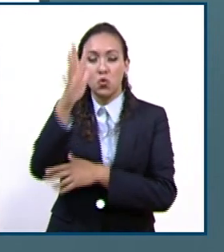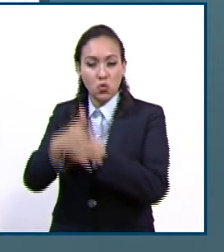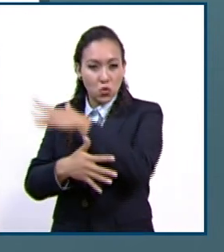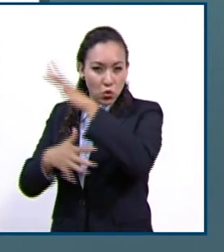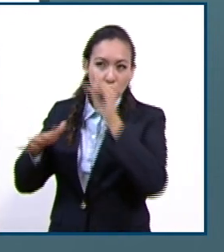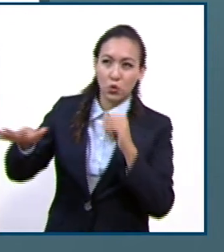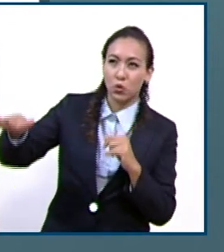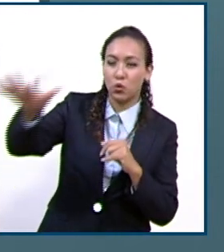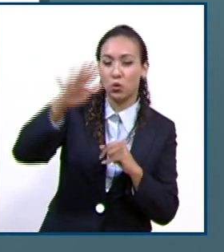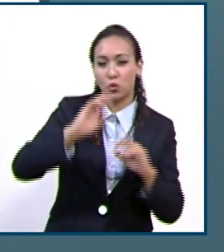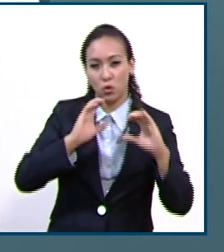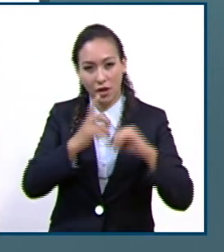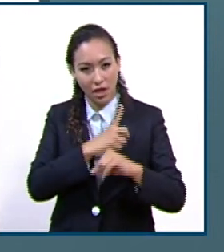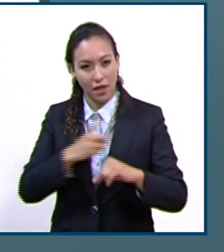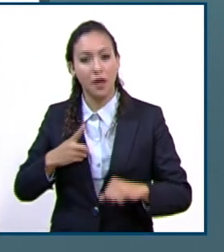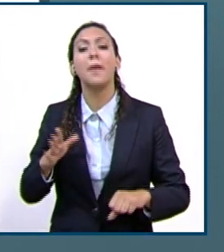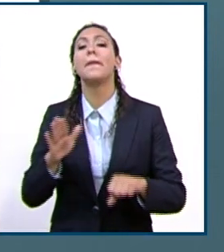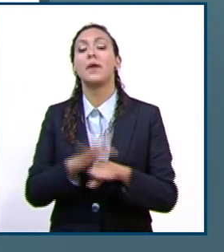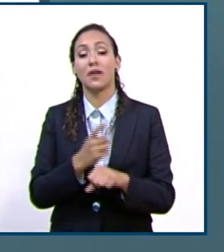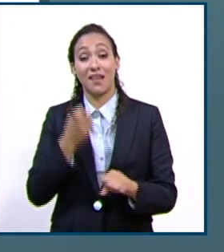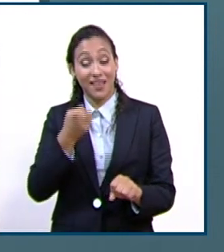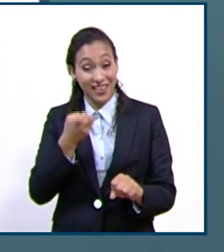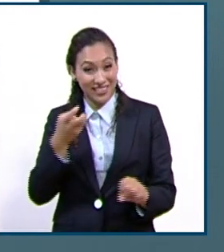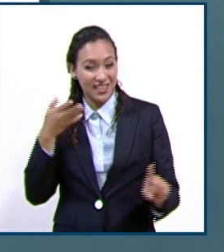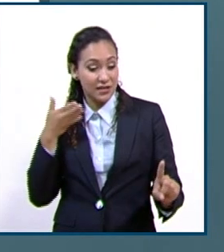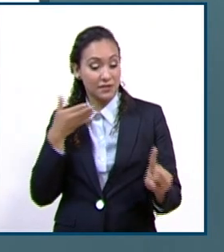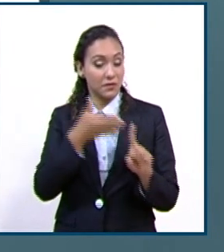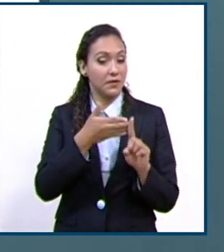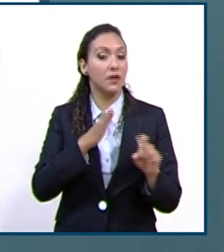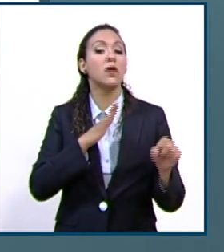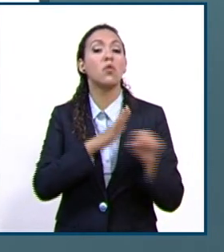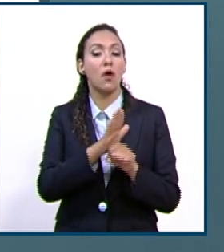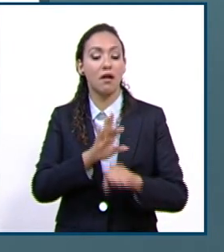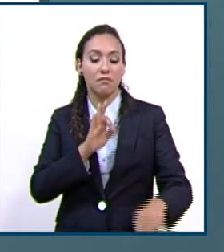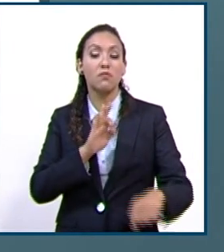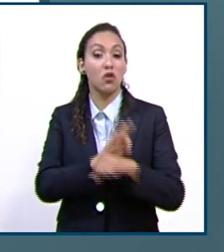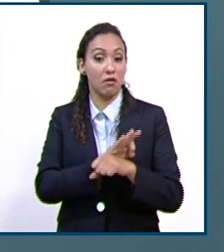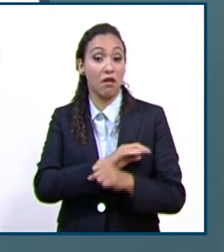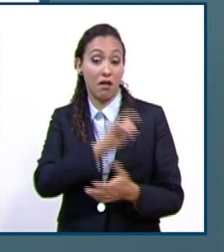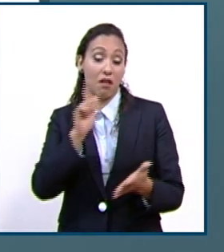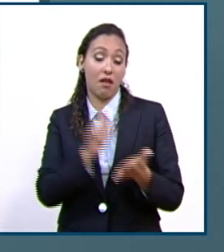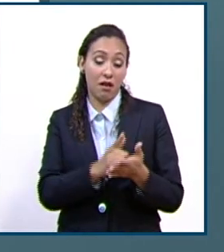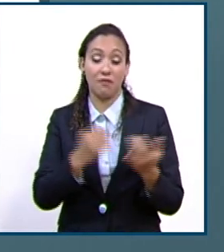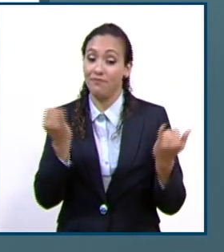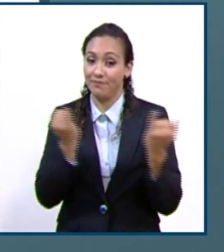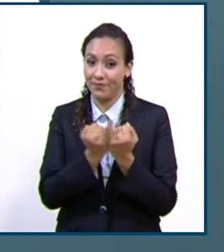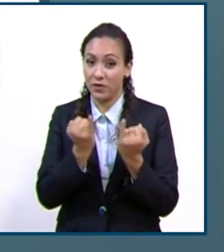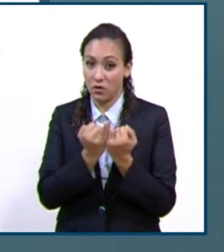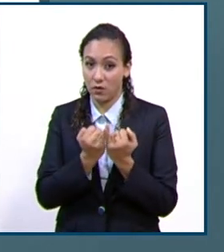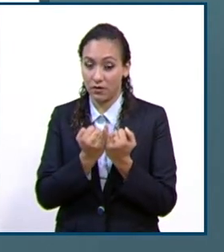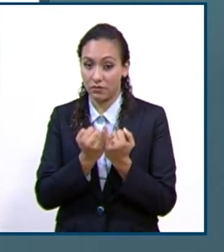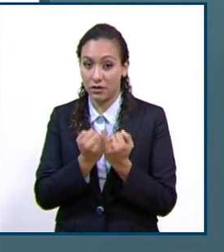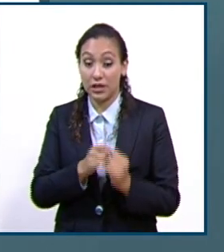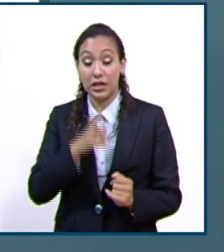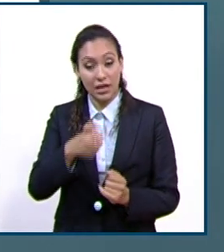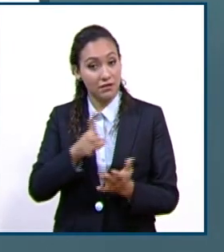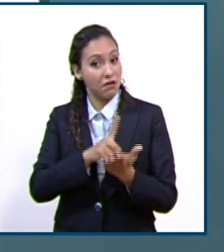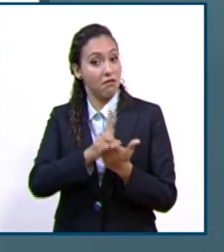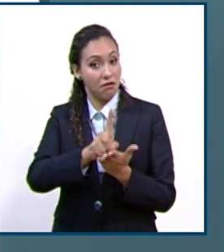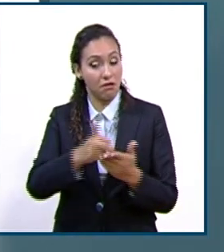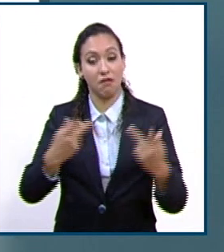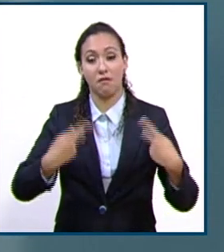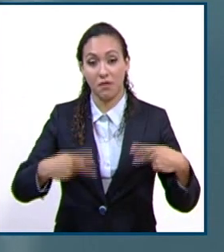ámbito objetivo implica su protección como un bien jurídico fundamental en sí mismo, que atiende a su defensa